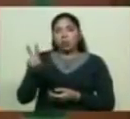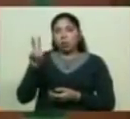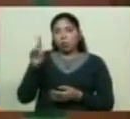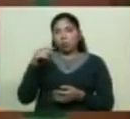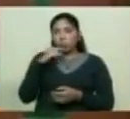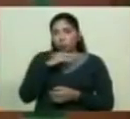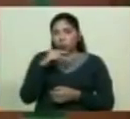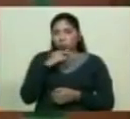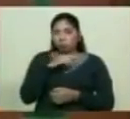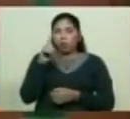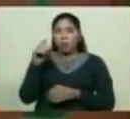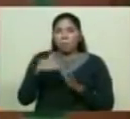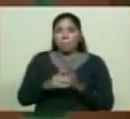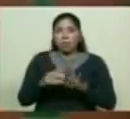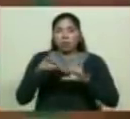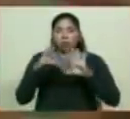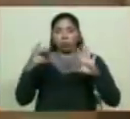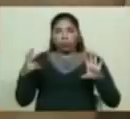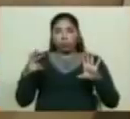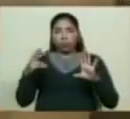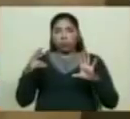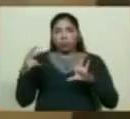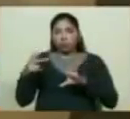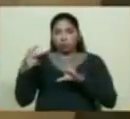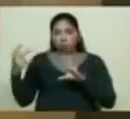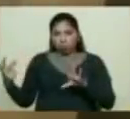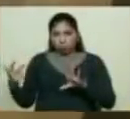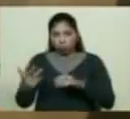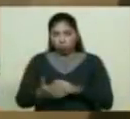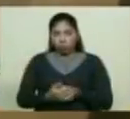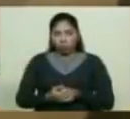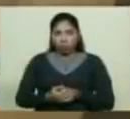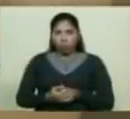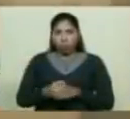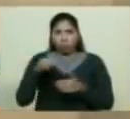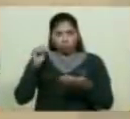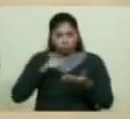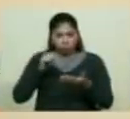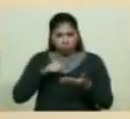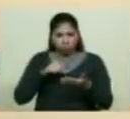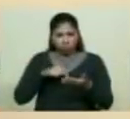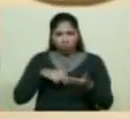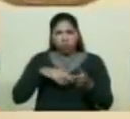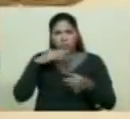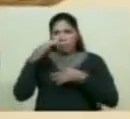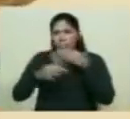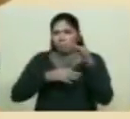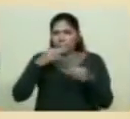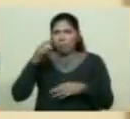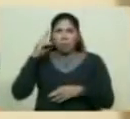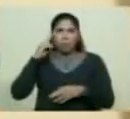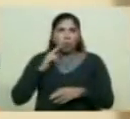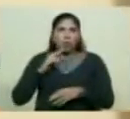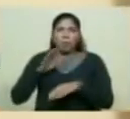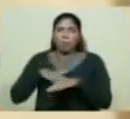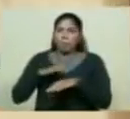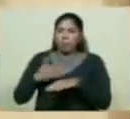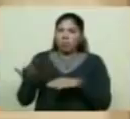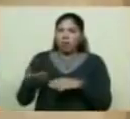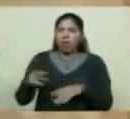1818 en la que el libertador expuso las razones por las cuales era necesaria la convocatoria